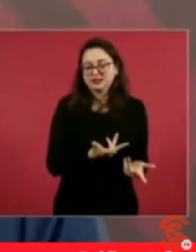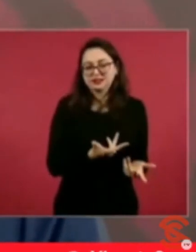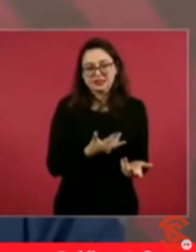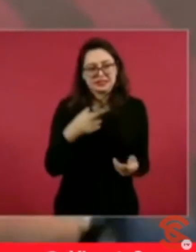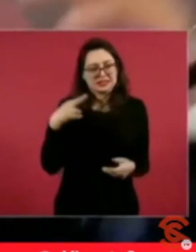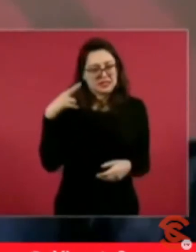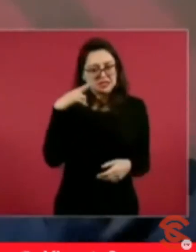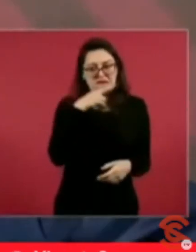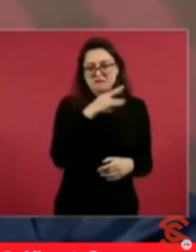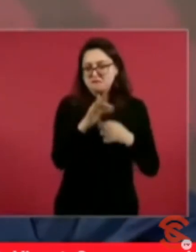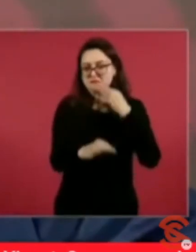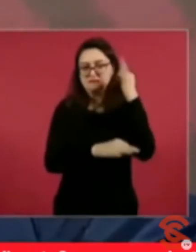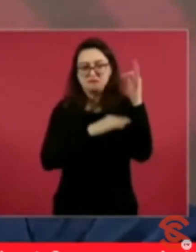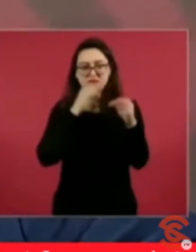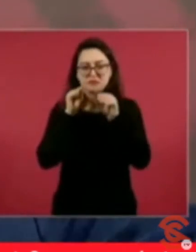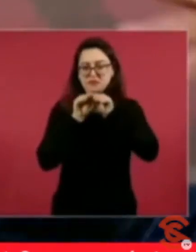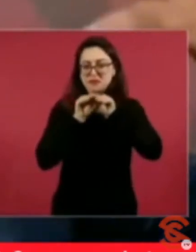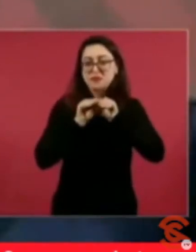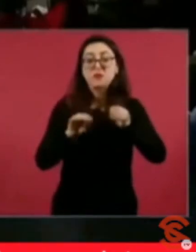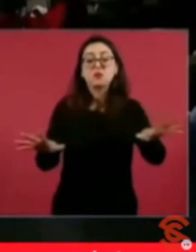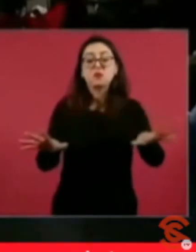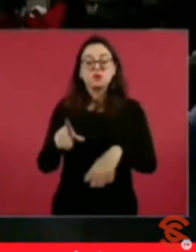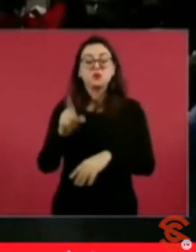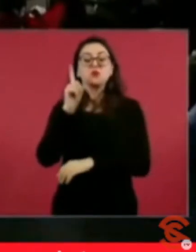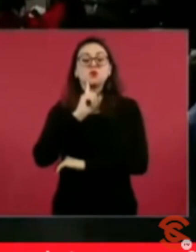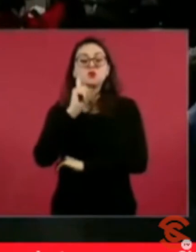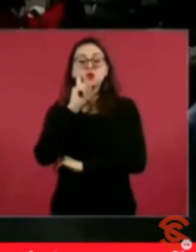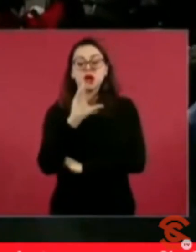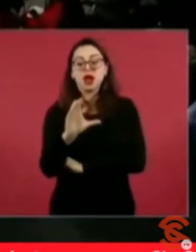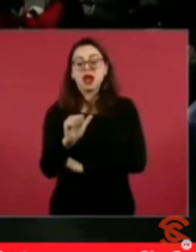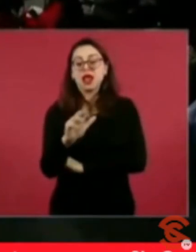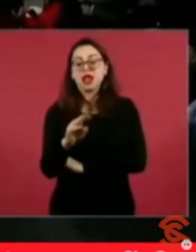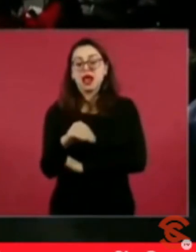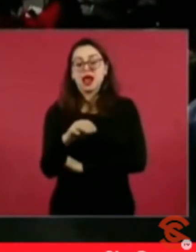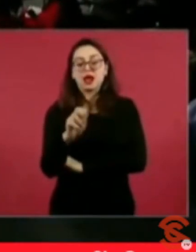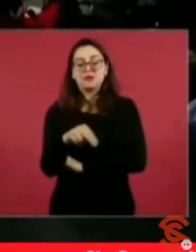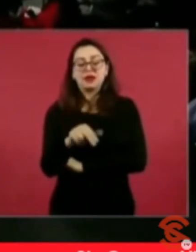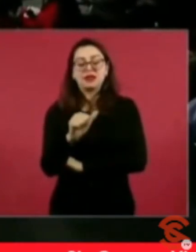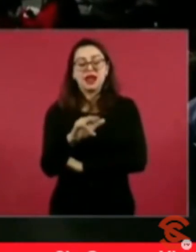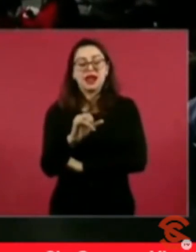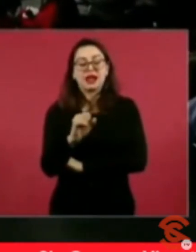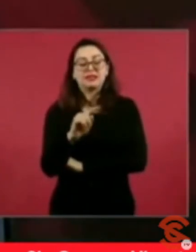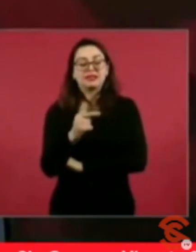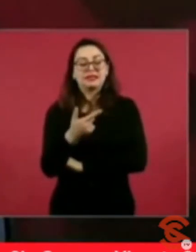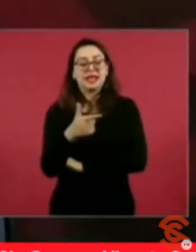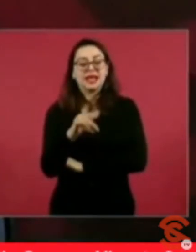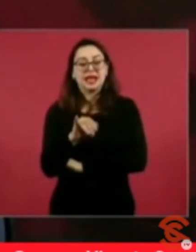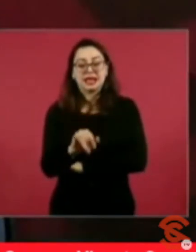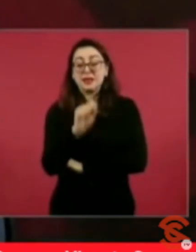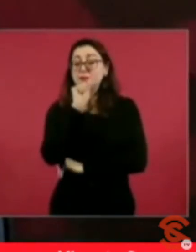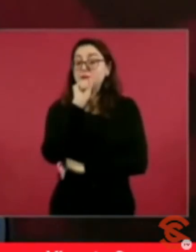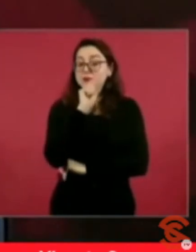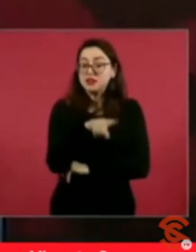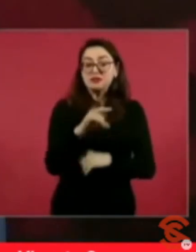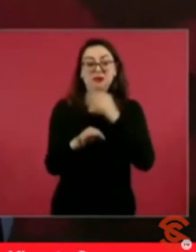Y Carmen Aristegui también, siguiéndole el juego, ¿no?